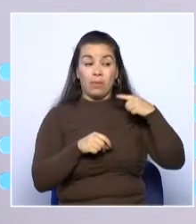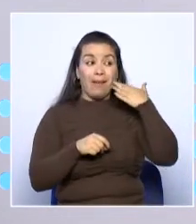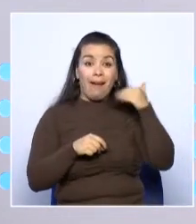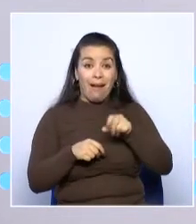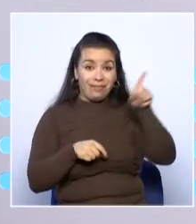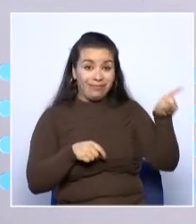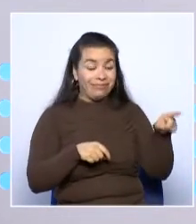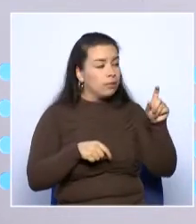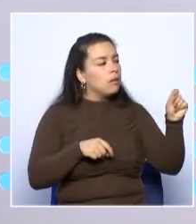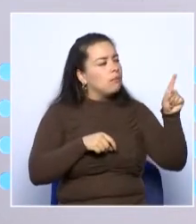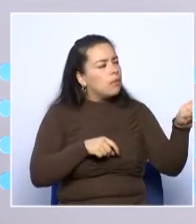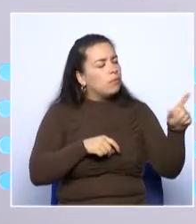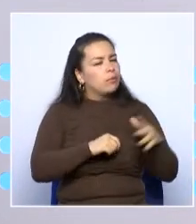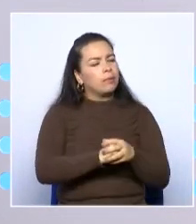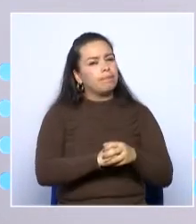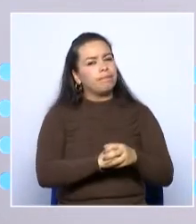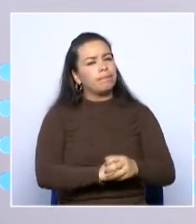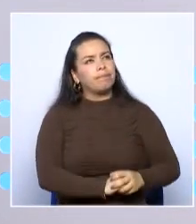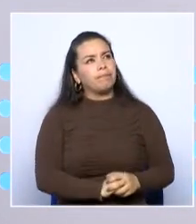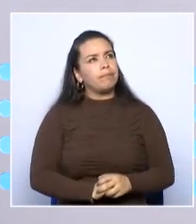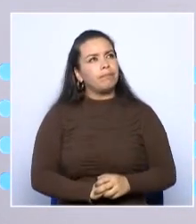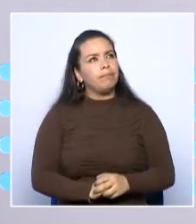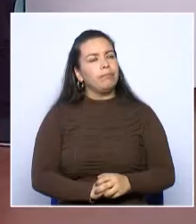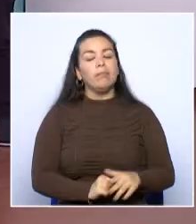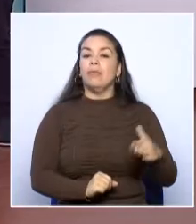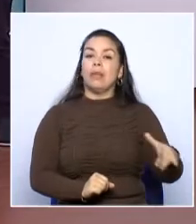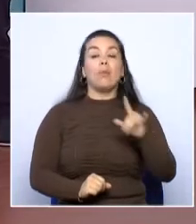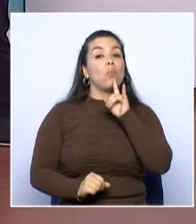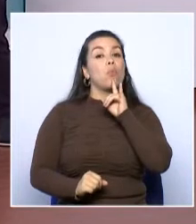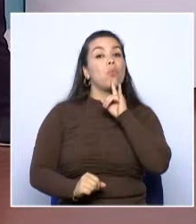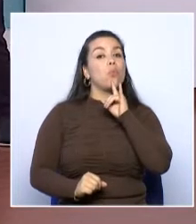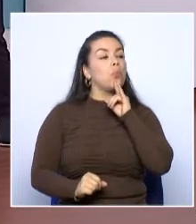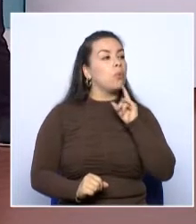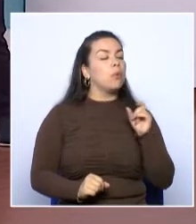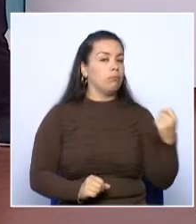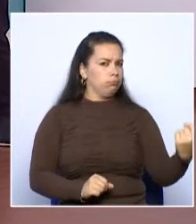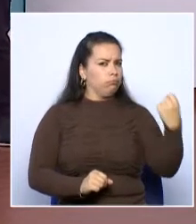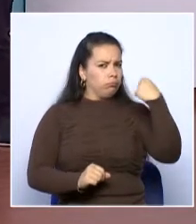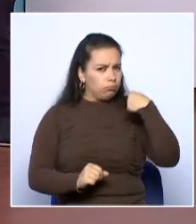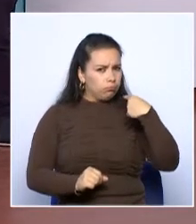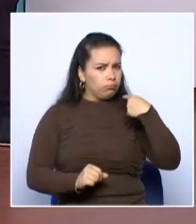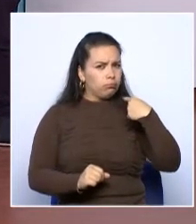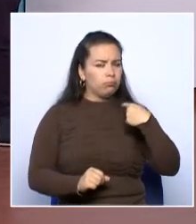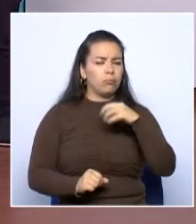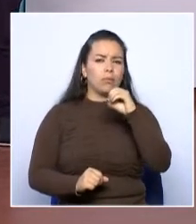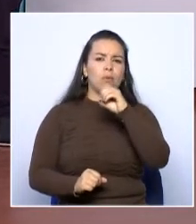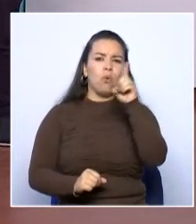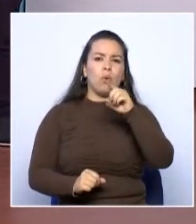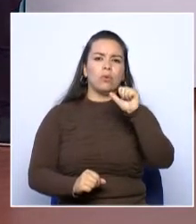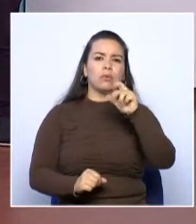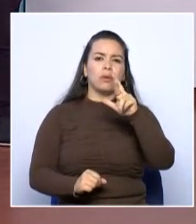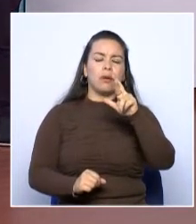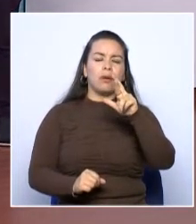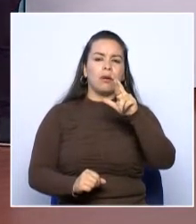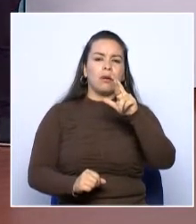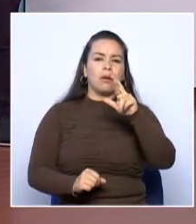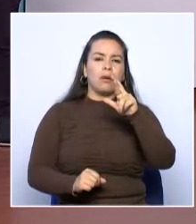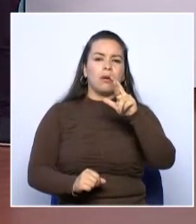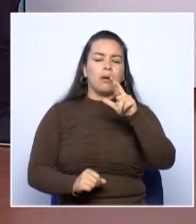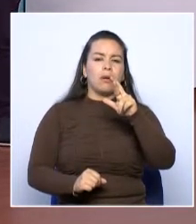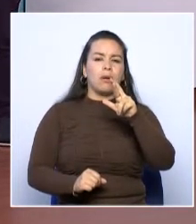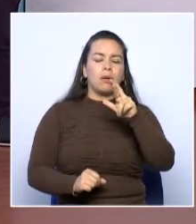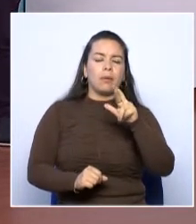María Mónica Ramírez de California, que nos escribe Oscar